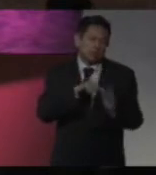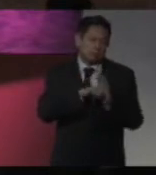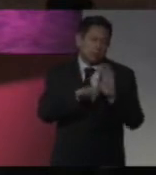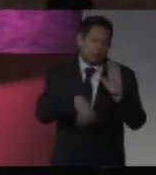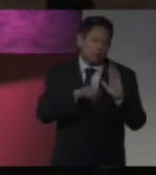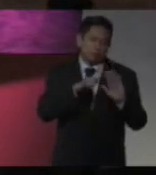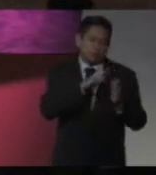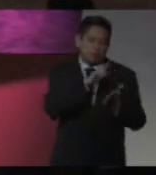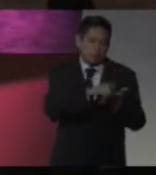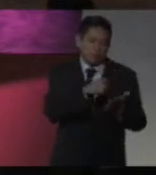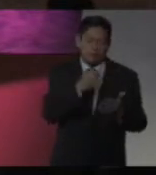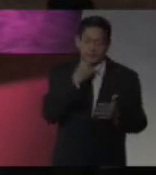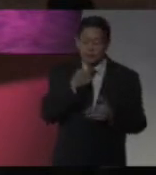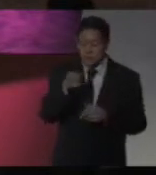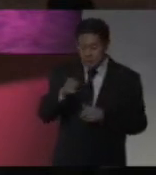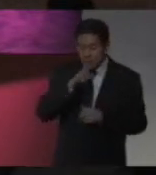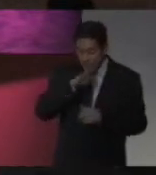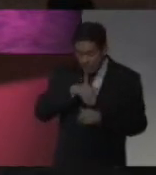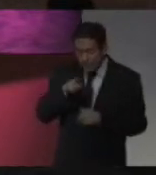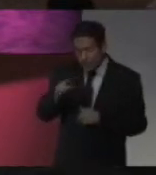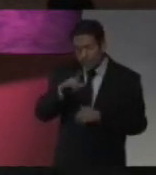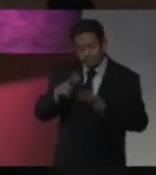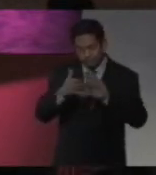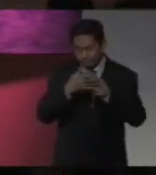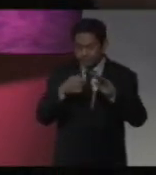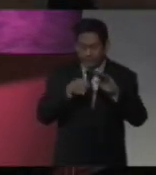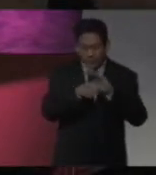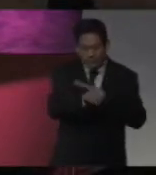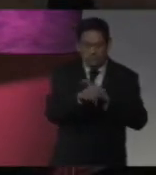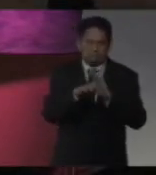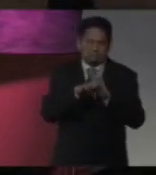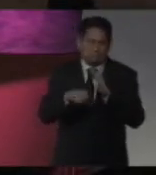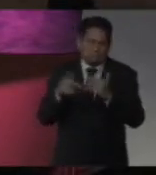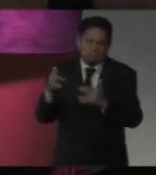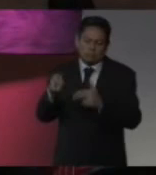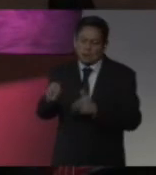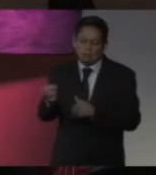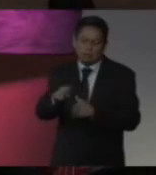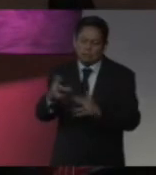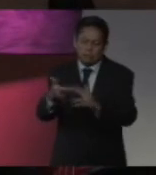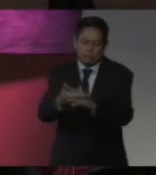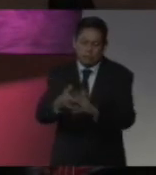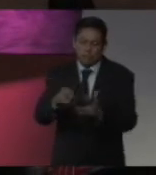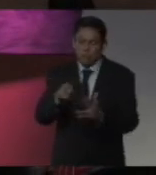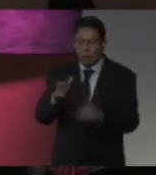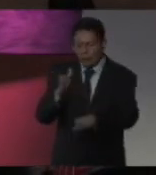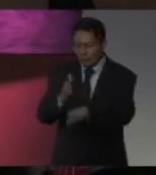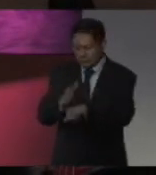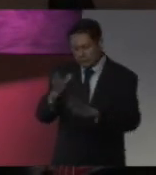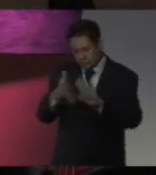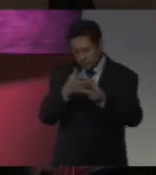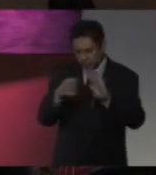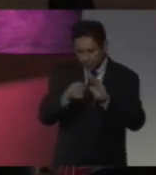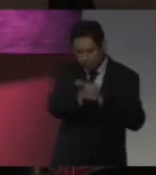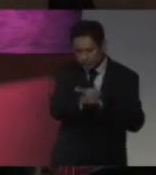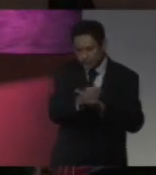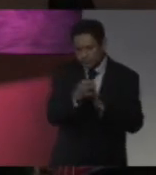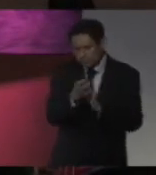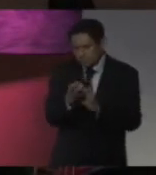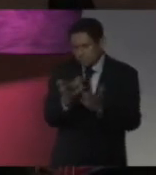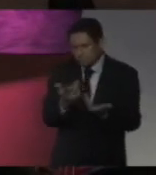Estas cuestiones que dicen, no, pues es que si tiene que ser homicidio, etcétera, etcétera, eso automáticamente el Estado va y busca traer el